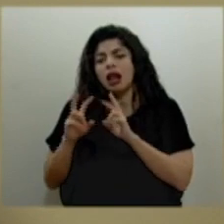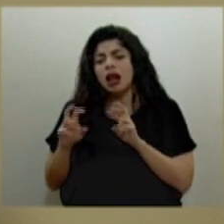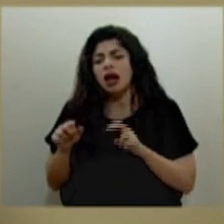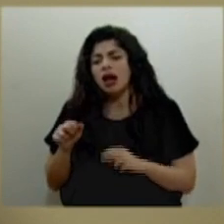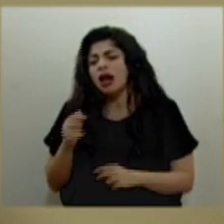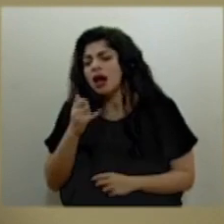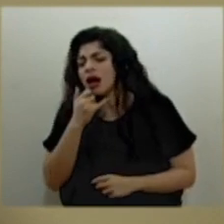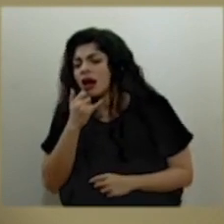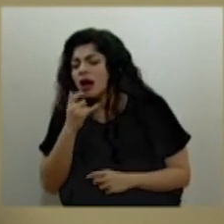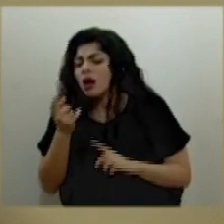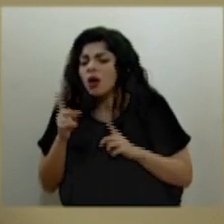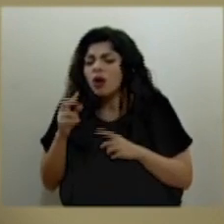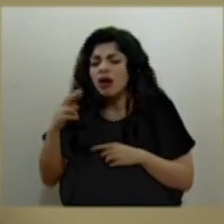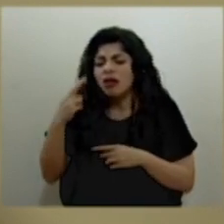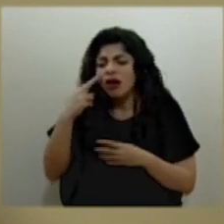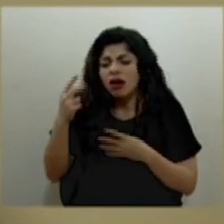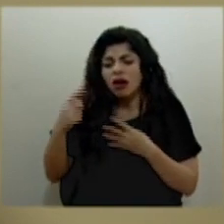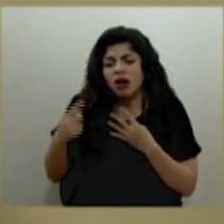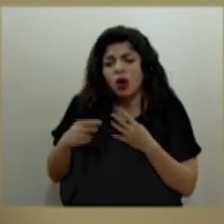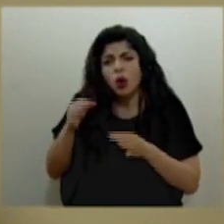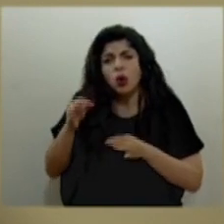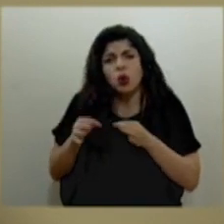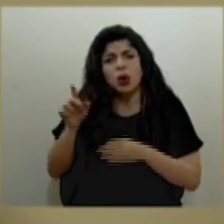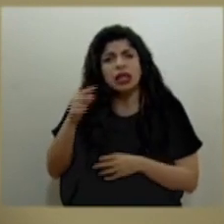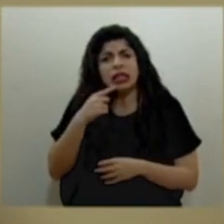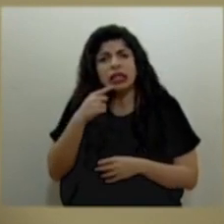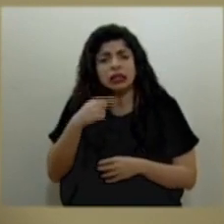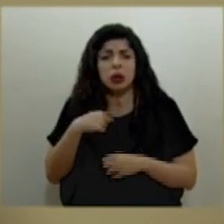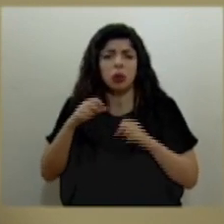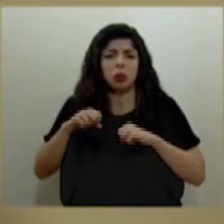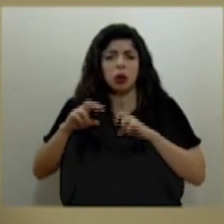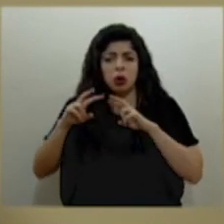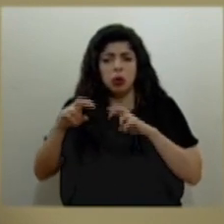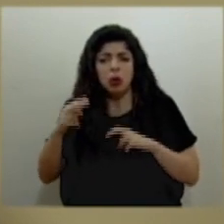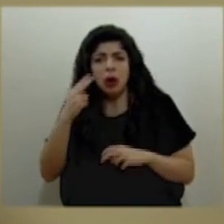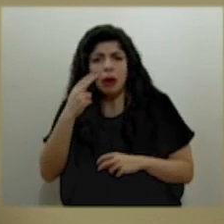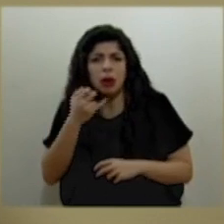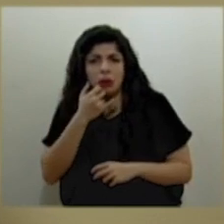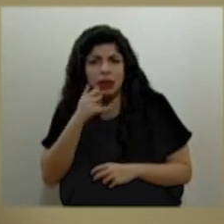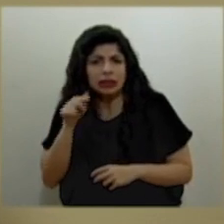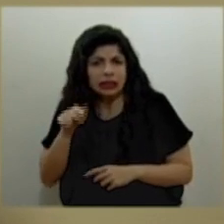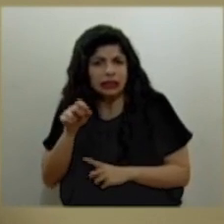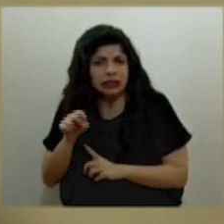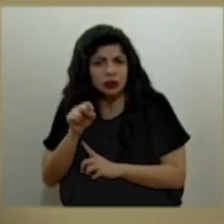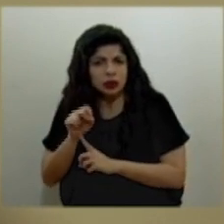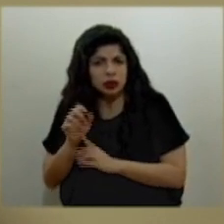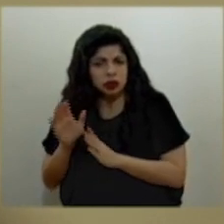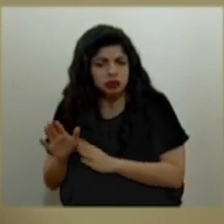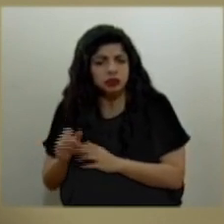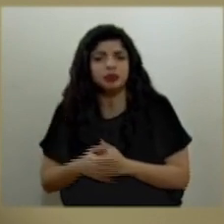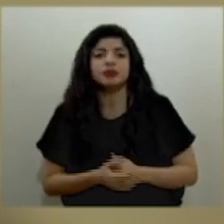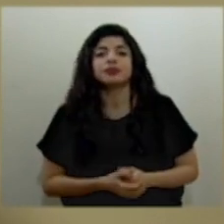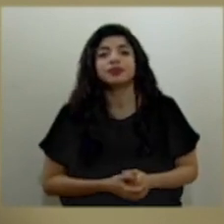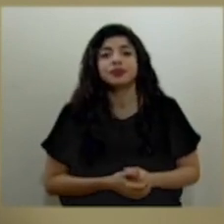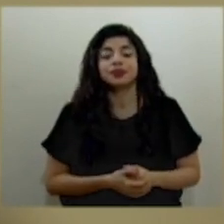son los planteamientos que está generando la jueza y pues analizaremos a ver qué es lo que corresponde. Y con respecto